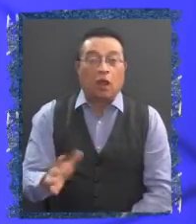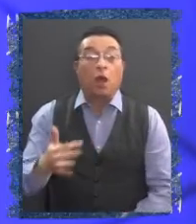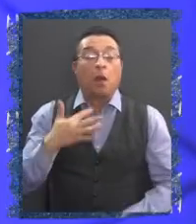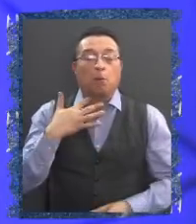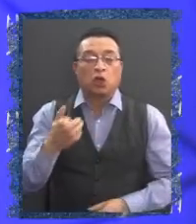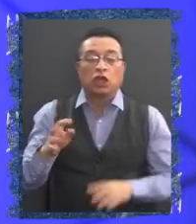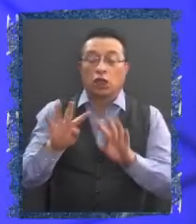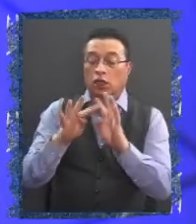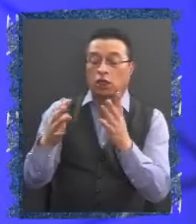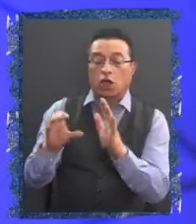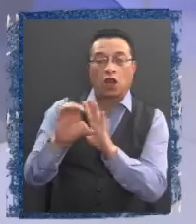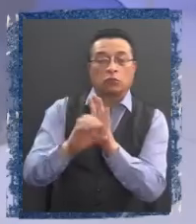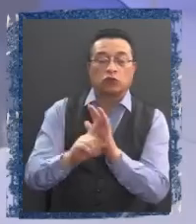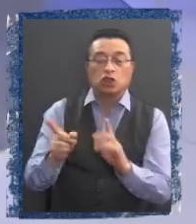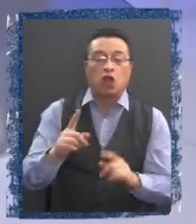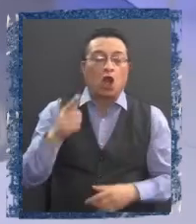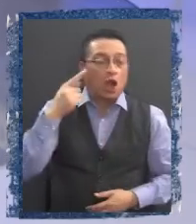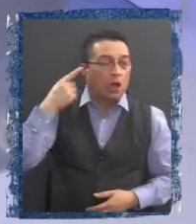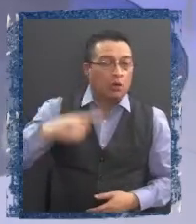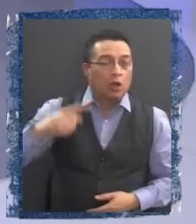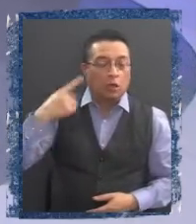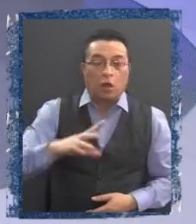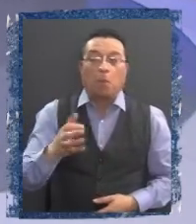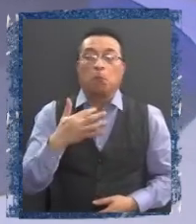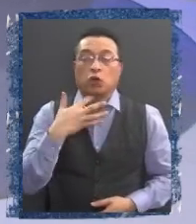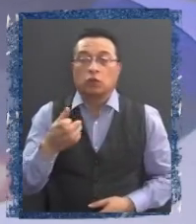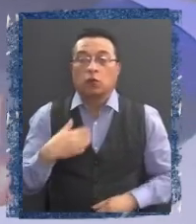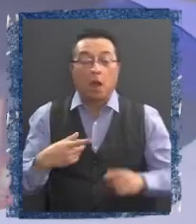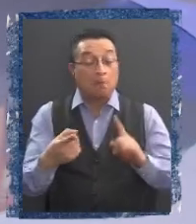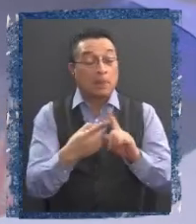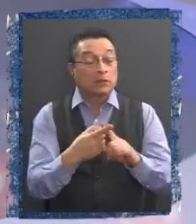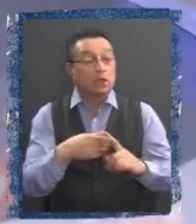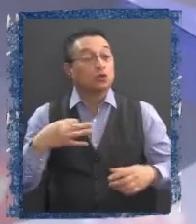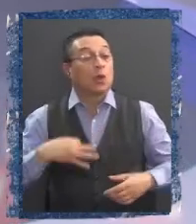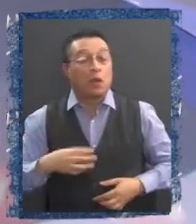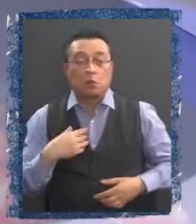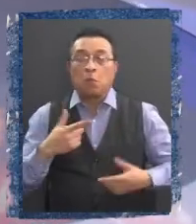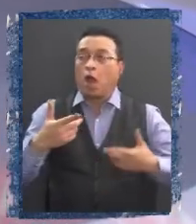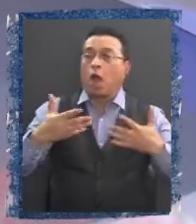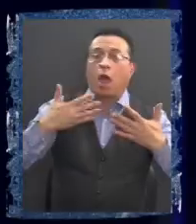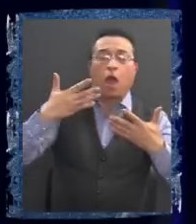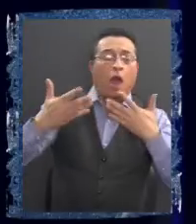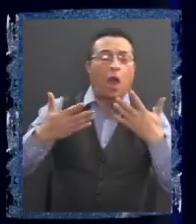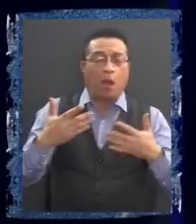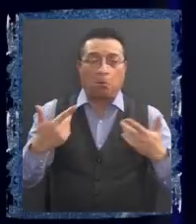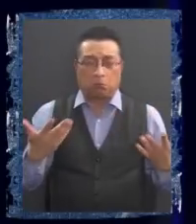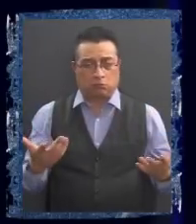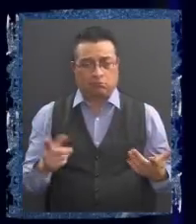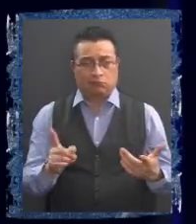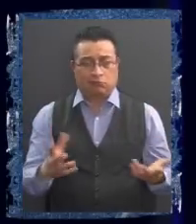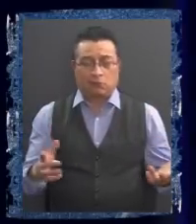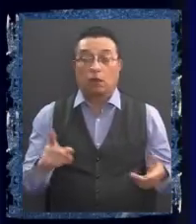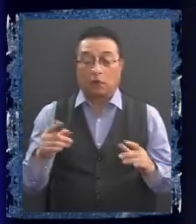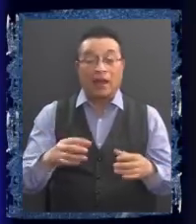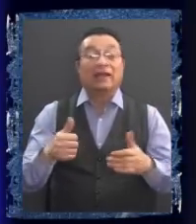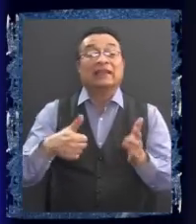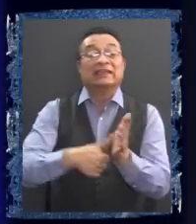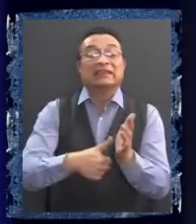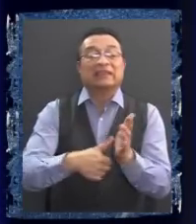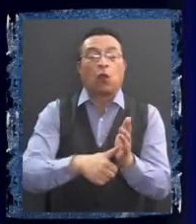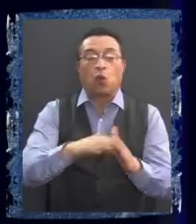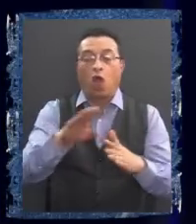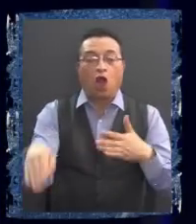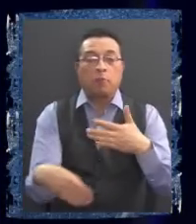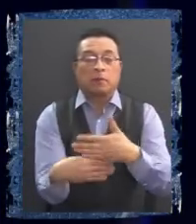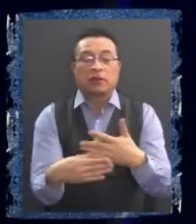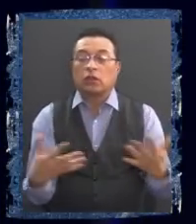escucha? Esa participación ciudadana de la cual se jacta no existió. Una duda. Respecto de los seguros complementarios. Justamente hubo